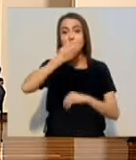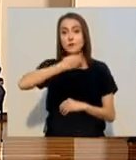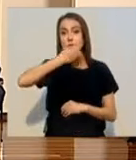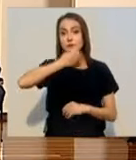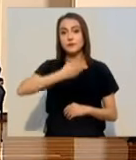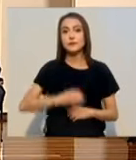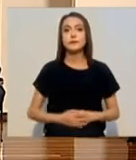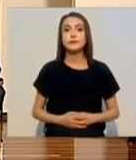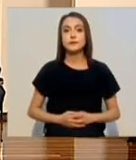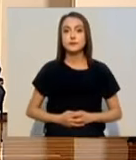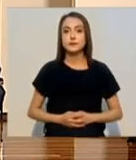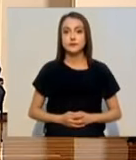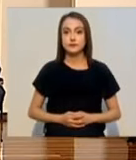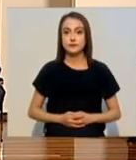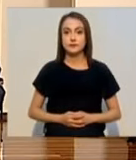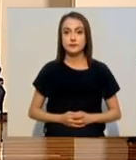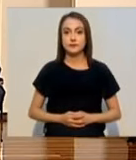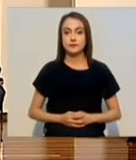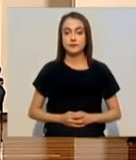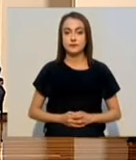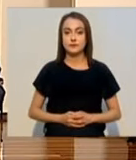Román.